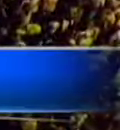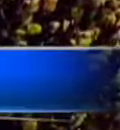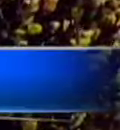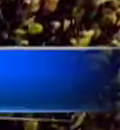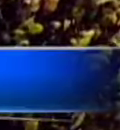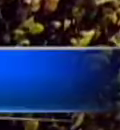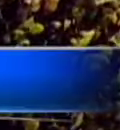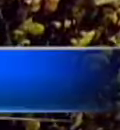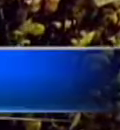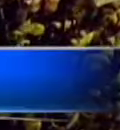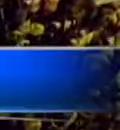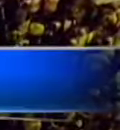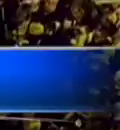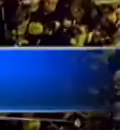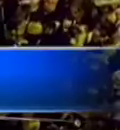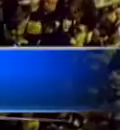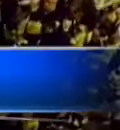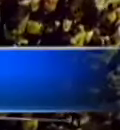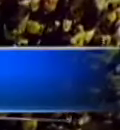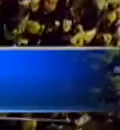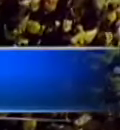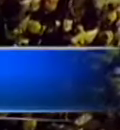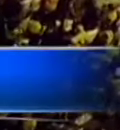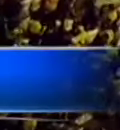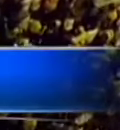por Alianza País.